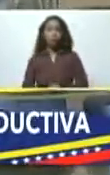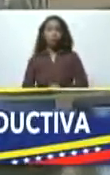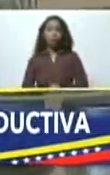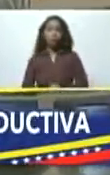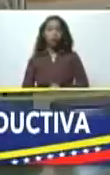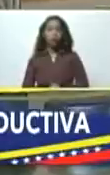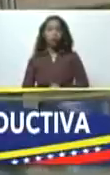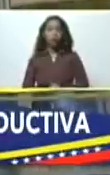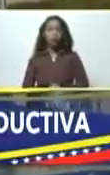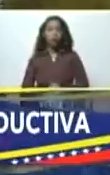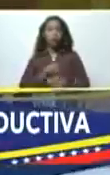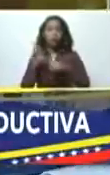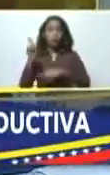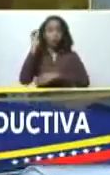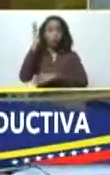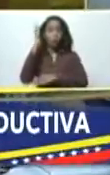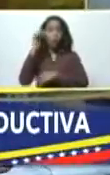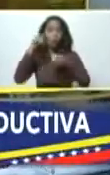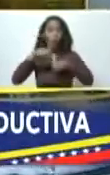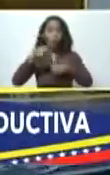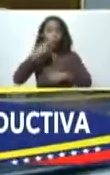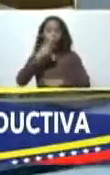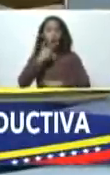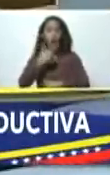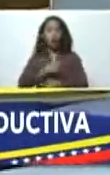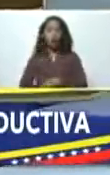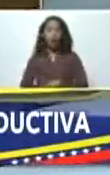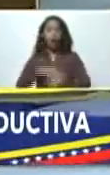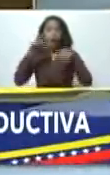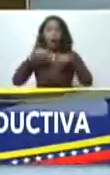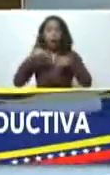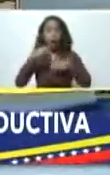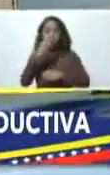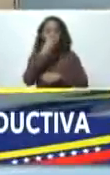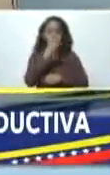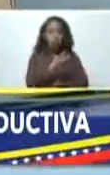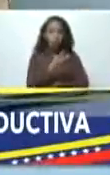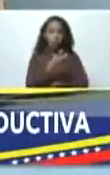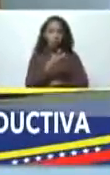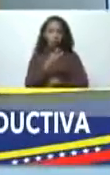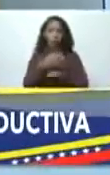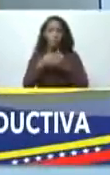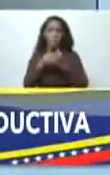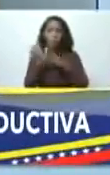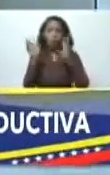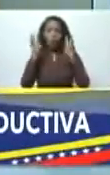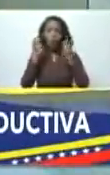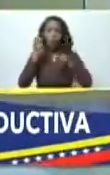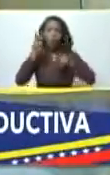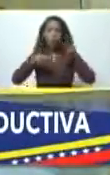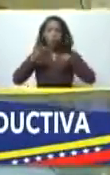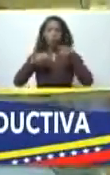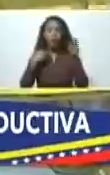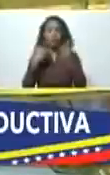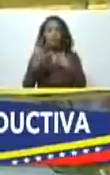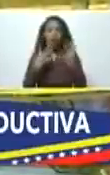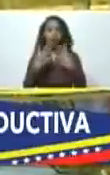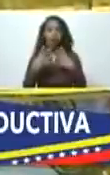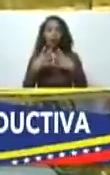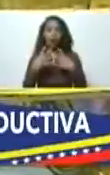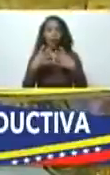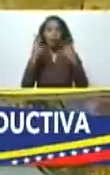precisamente esta jornada tan bonita, aquí visitando e inaugurando la Expoferia